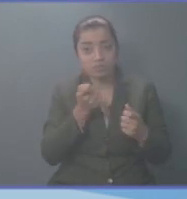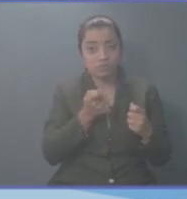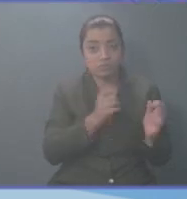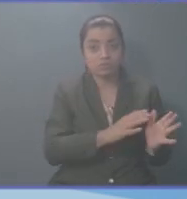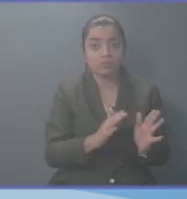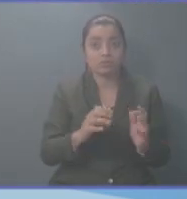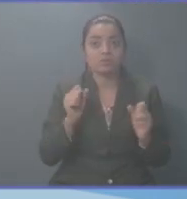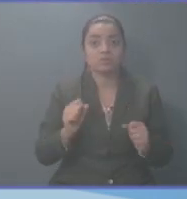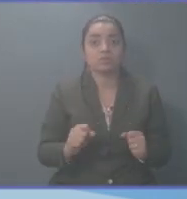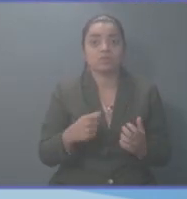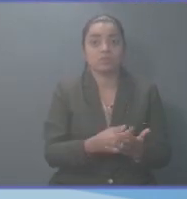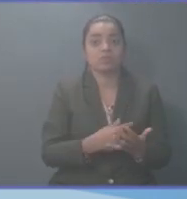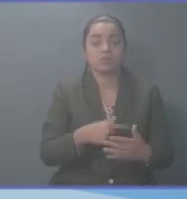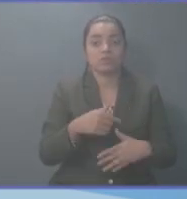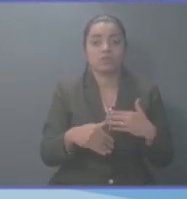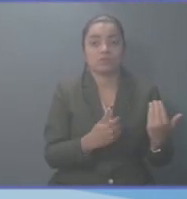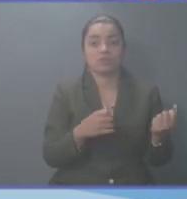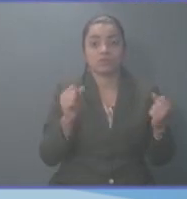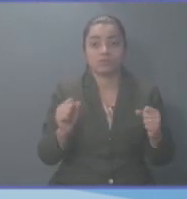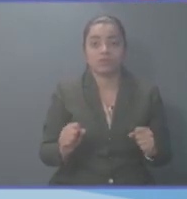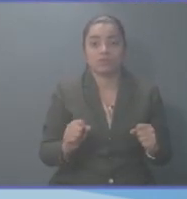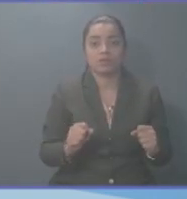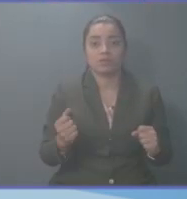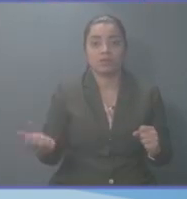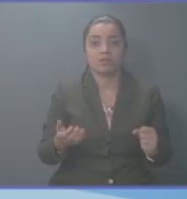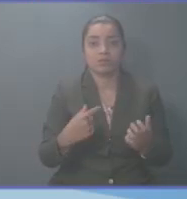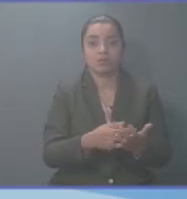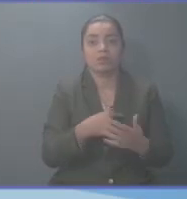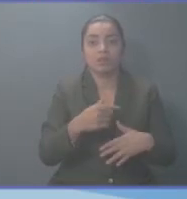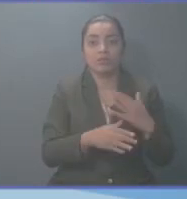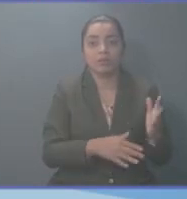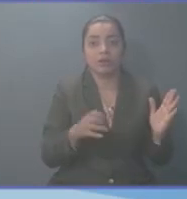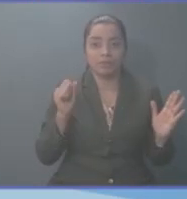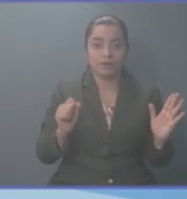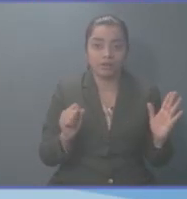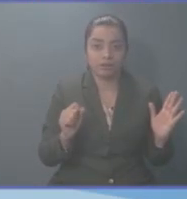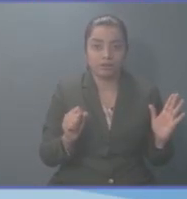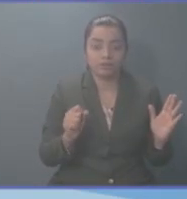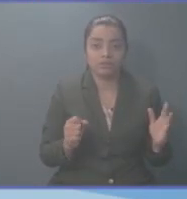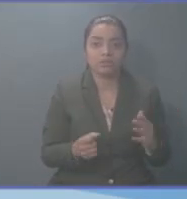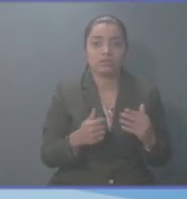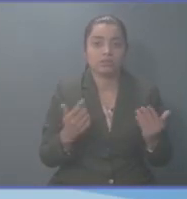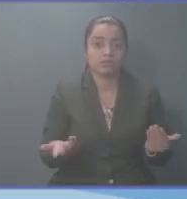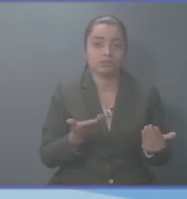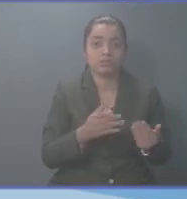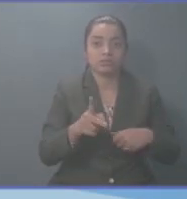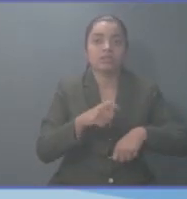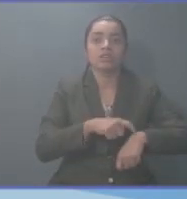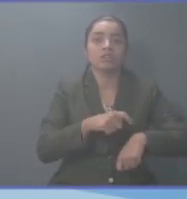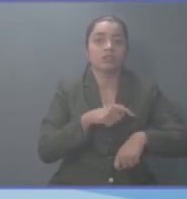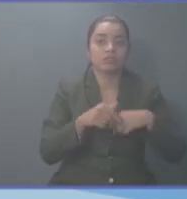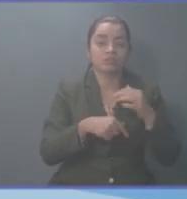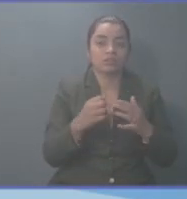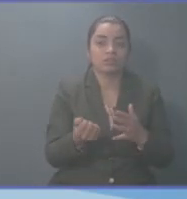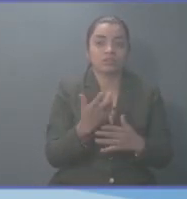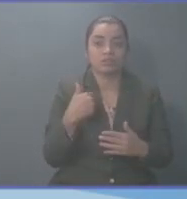tema, vamos a esperar, vamos a ser cautelosos y repito, yo no descarto que si en determinado momento el Ministerio